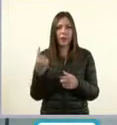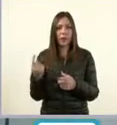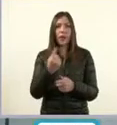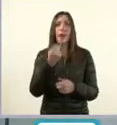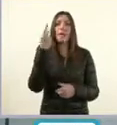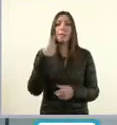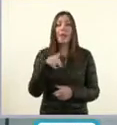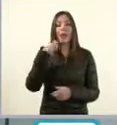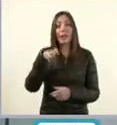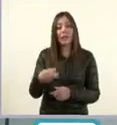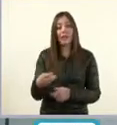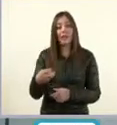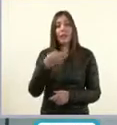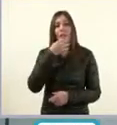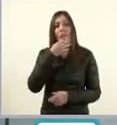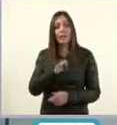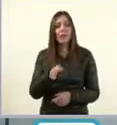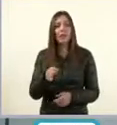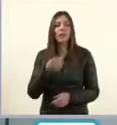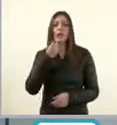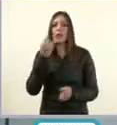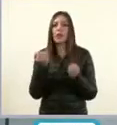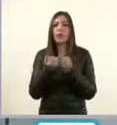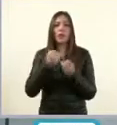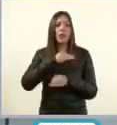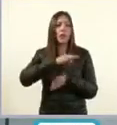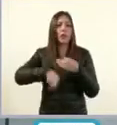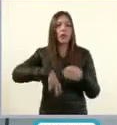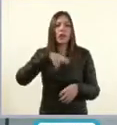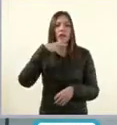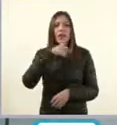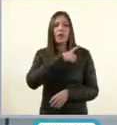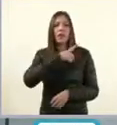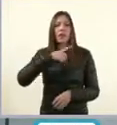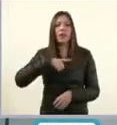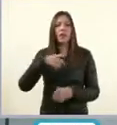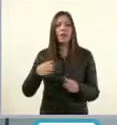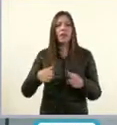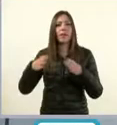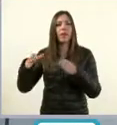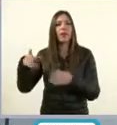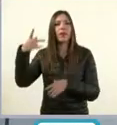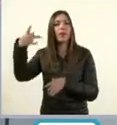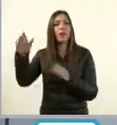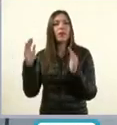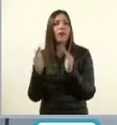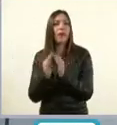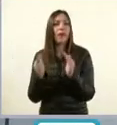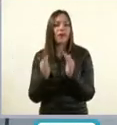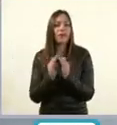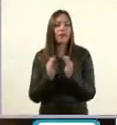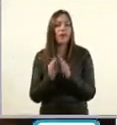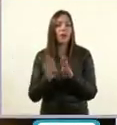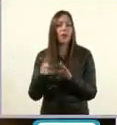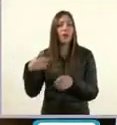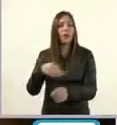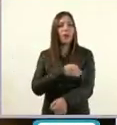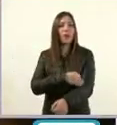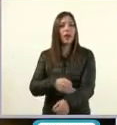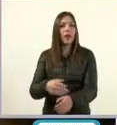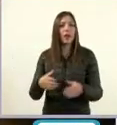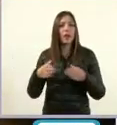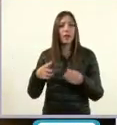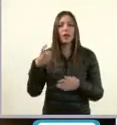Es una fiesta que se supone, igual que toda la Navidad, debe ser una fiesta familiar. Ah, ya. El rito en realidad son